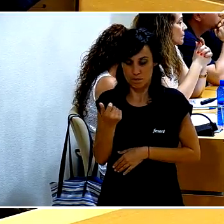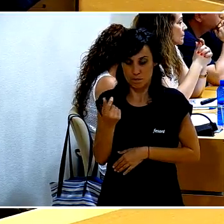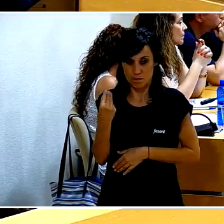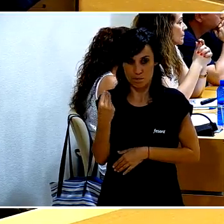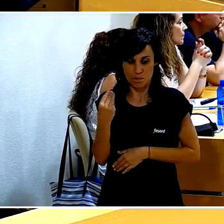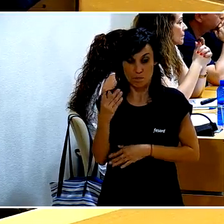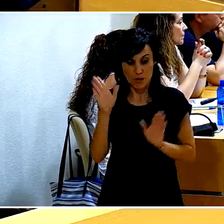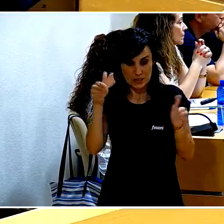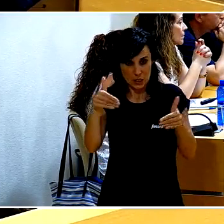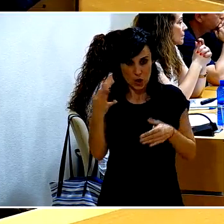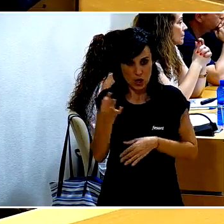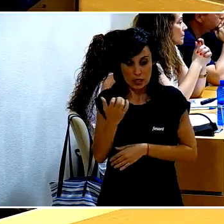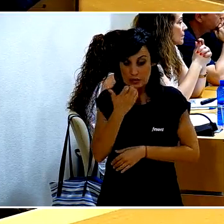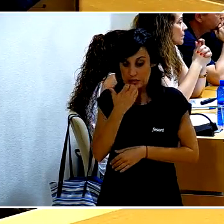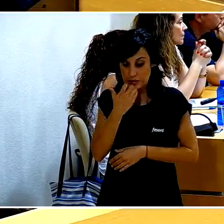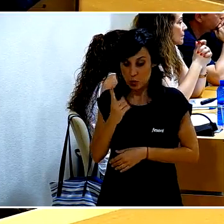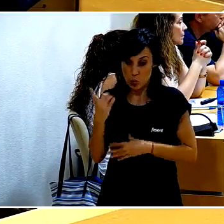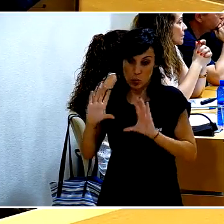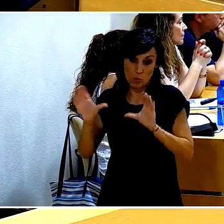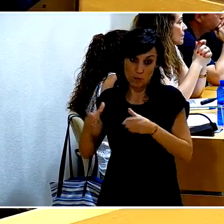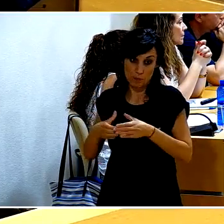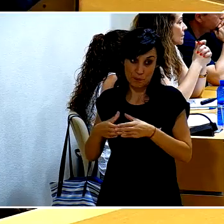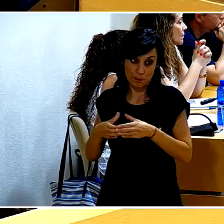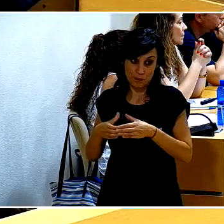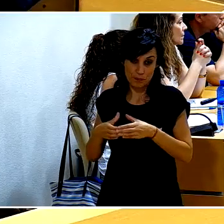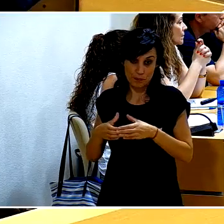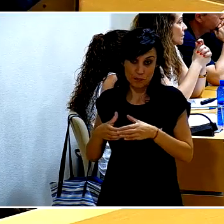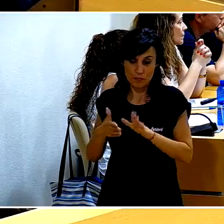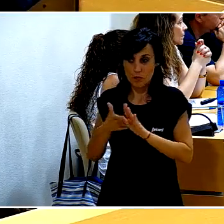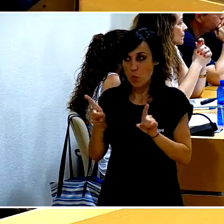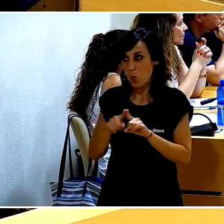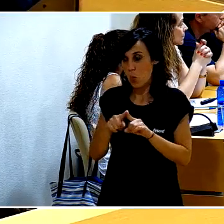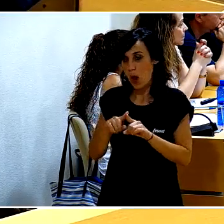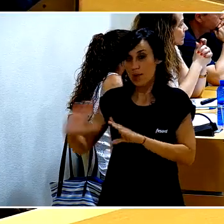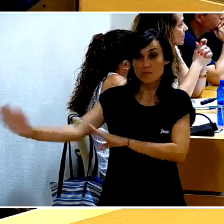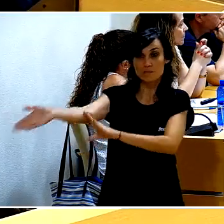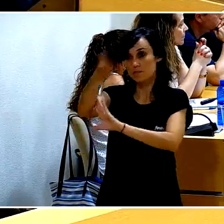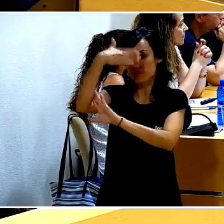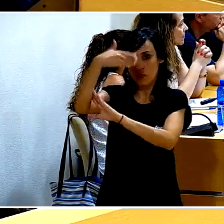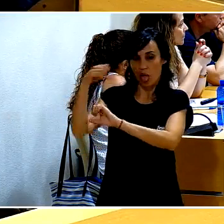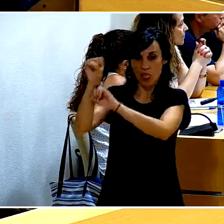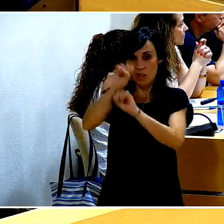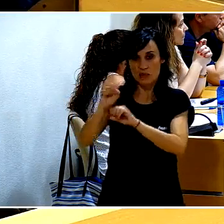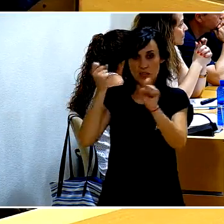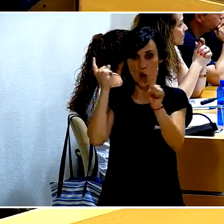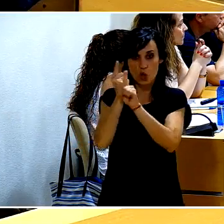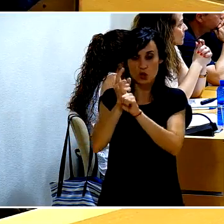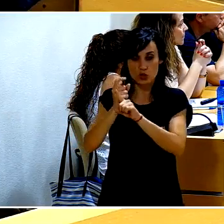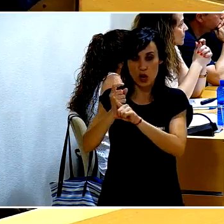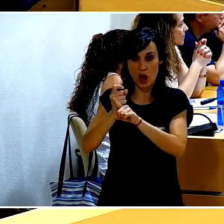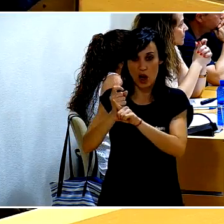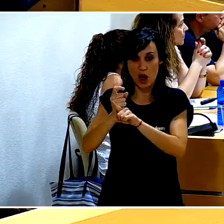cuando hay un partido que asume el estandarte de la defensa contra la homofobia y